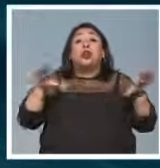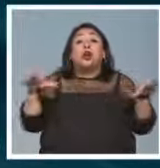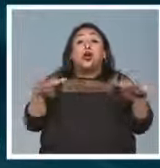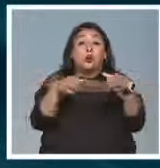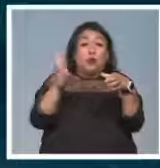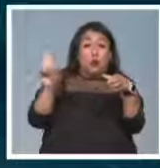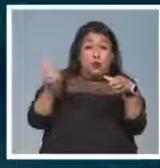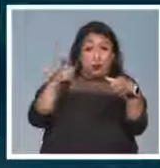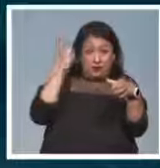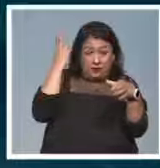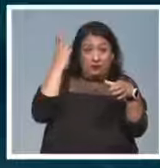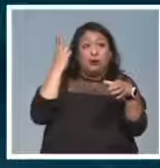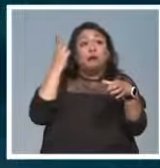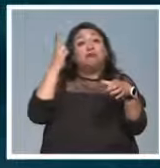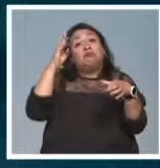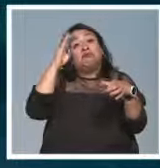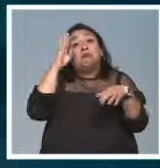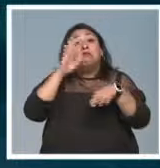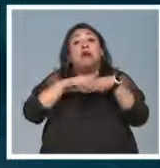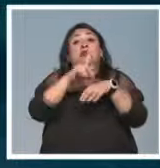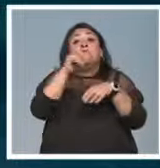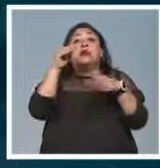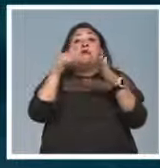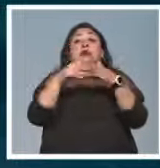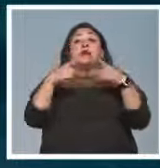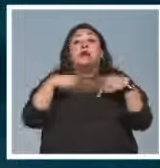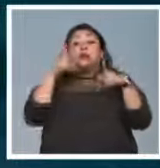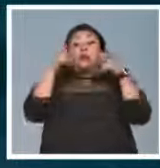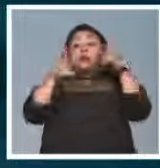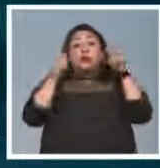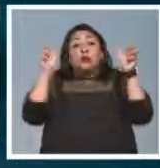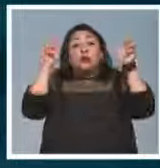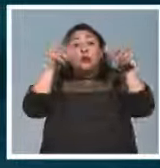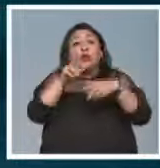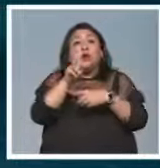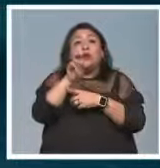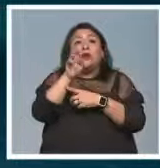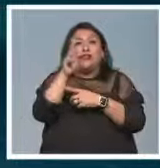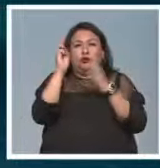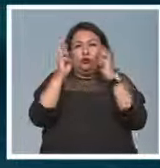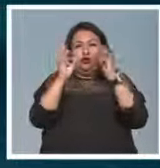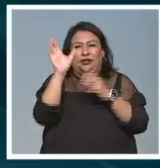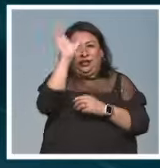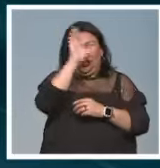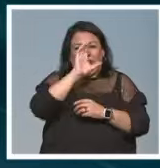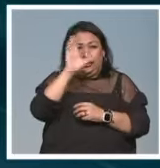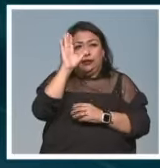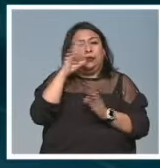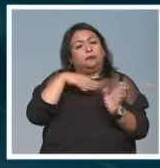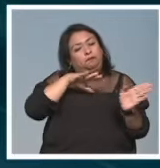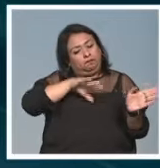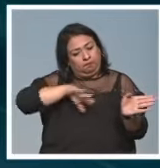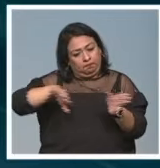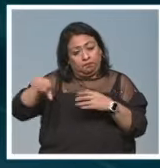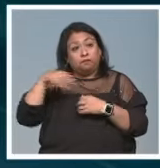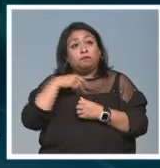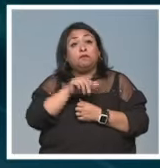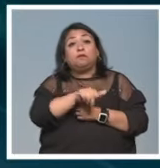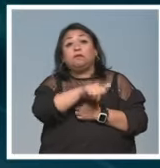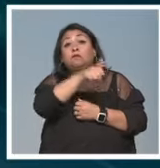comunidad universitaria y se esperan más de 100.000 visitantes en Universum, Museo de las Ciencias. Por el otro,